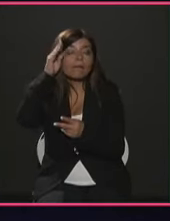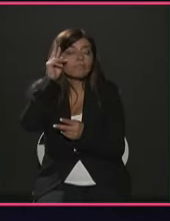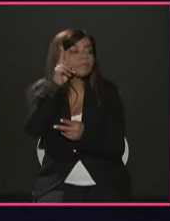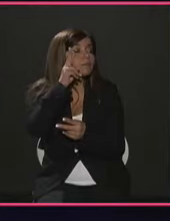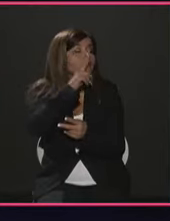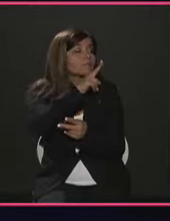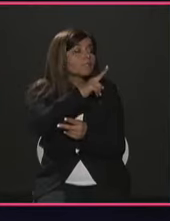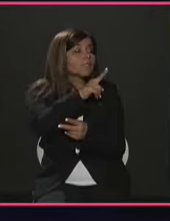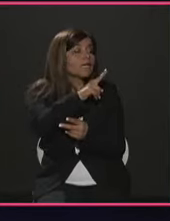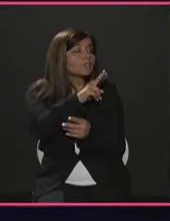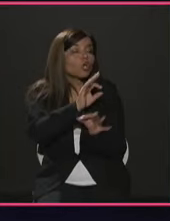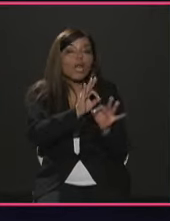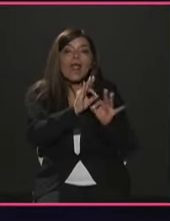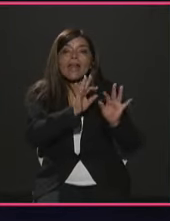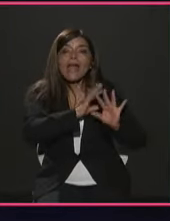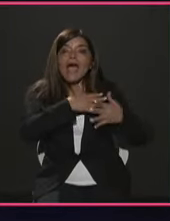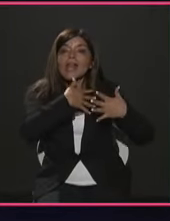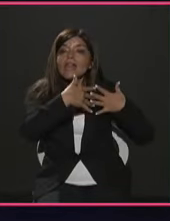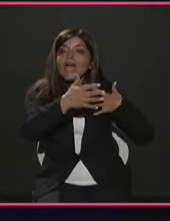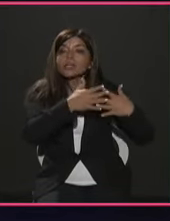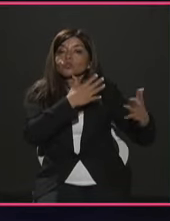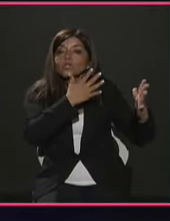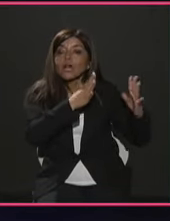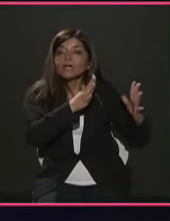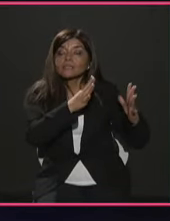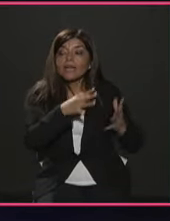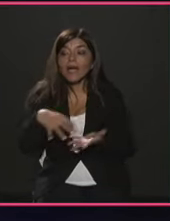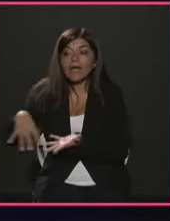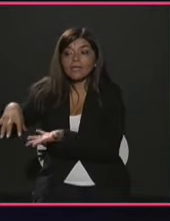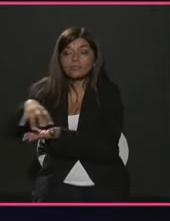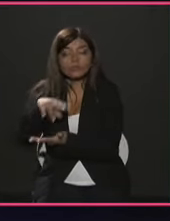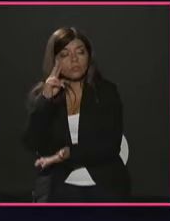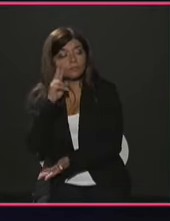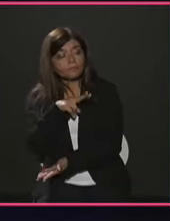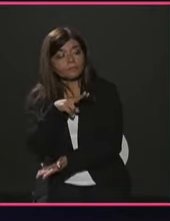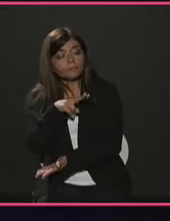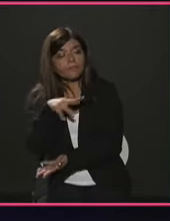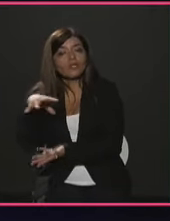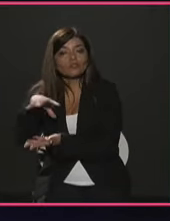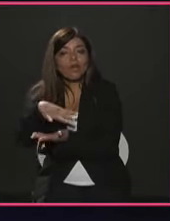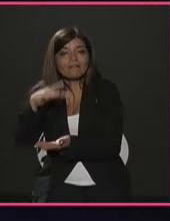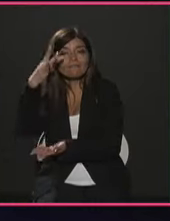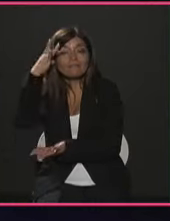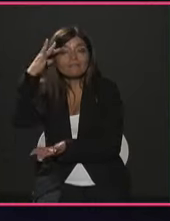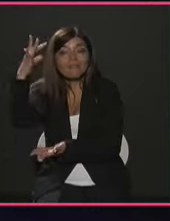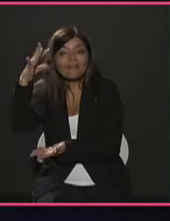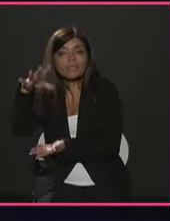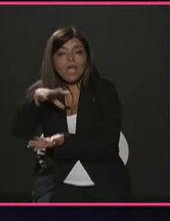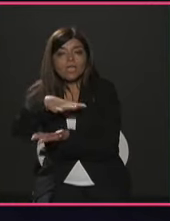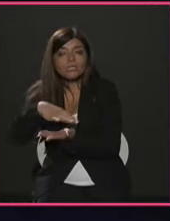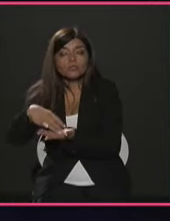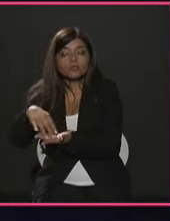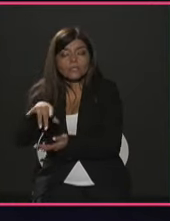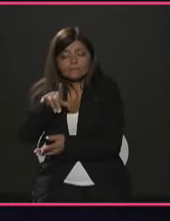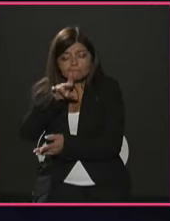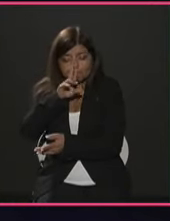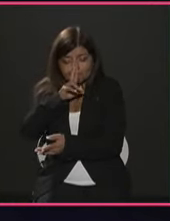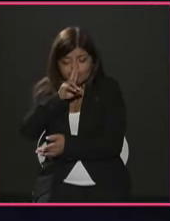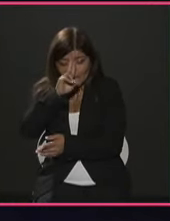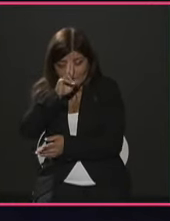como yo les decía ciudades descentralizadas ciudades inteligentes ciudades resilientes